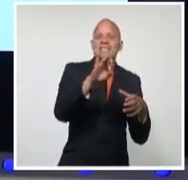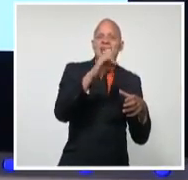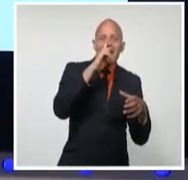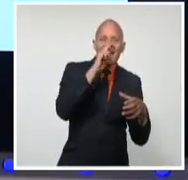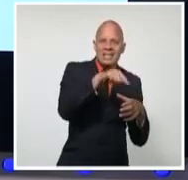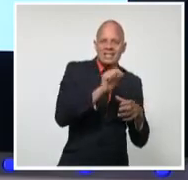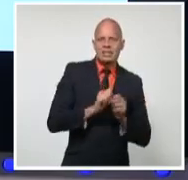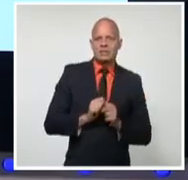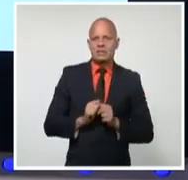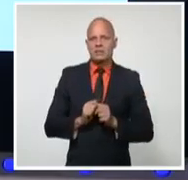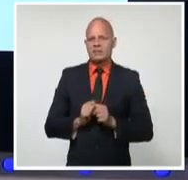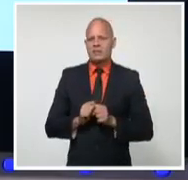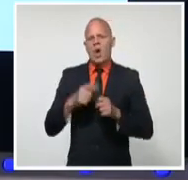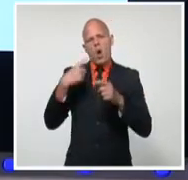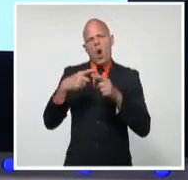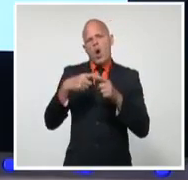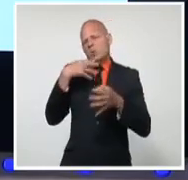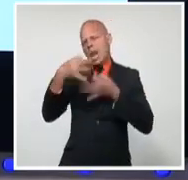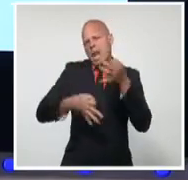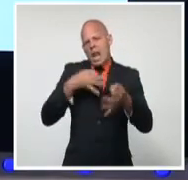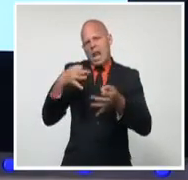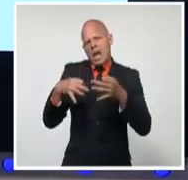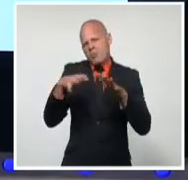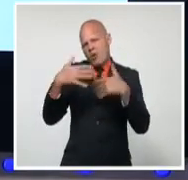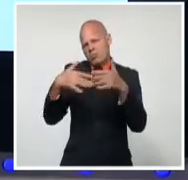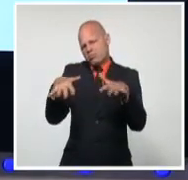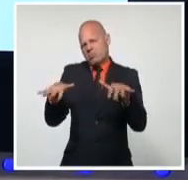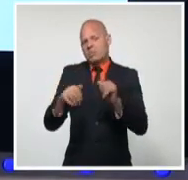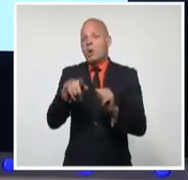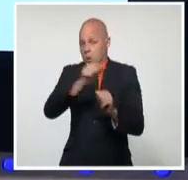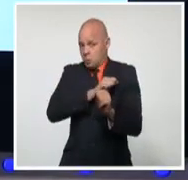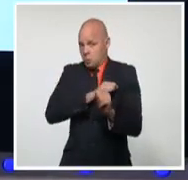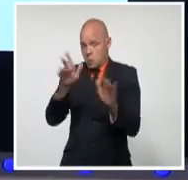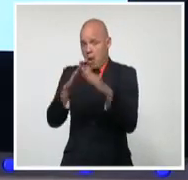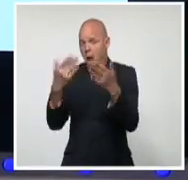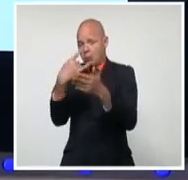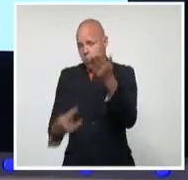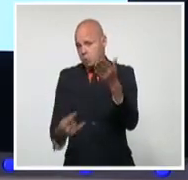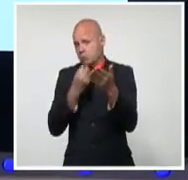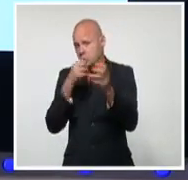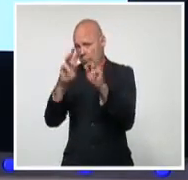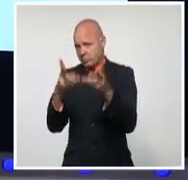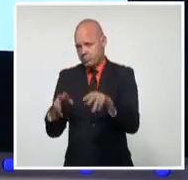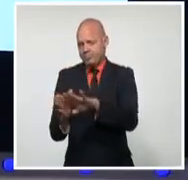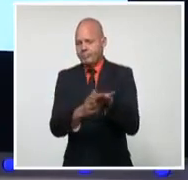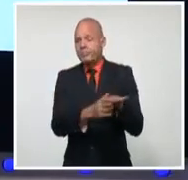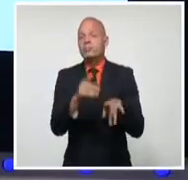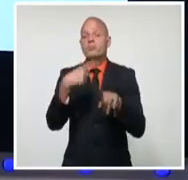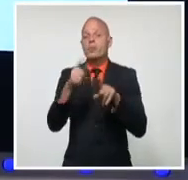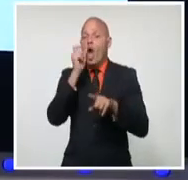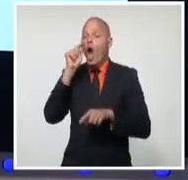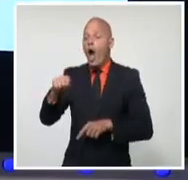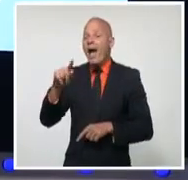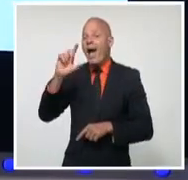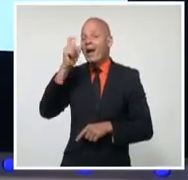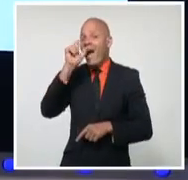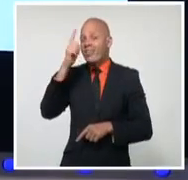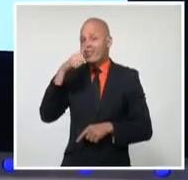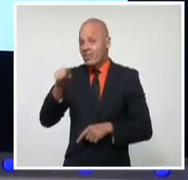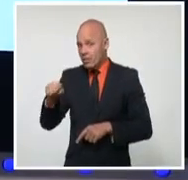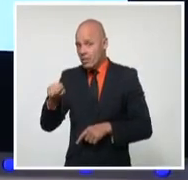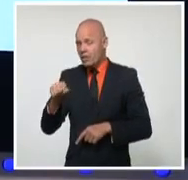razonesdecuba.cu, ahí lo pueden descargar. Déjenme apuntar algo más sobre CADAL. El financiamiento de la CIA y de CADAL no es una creación nuestra.